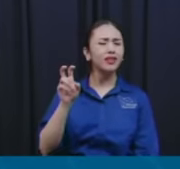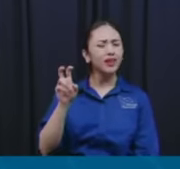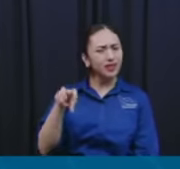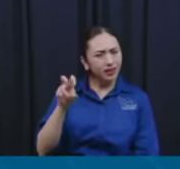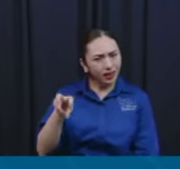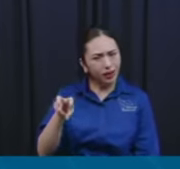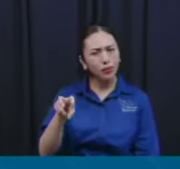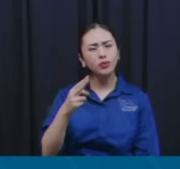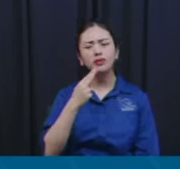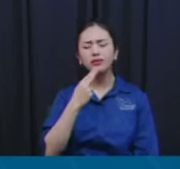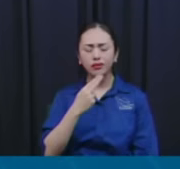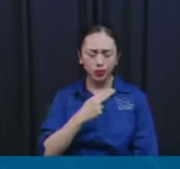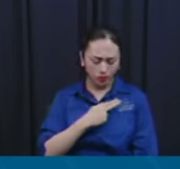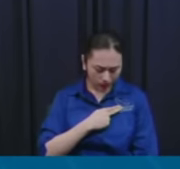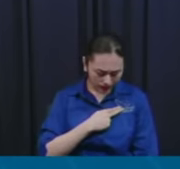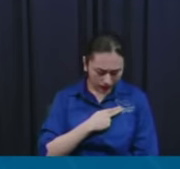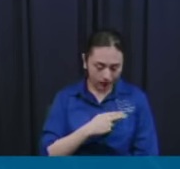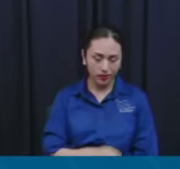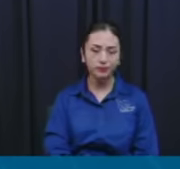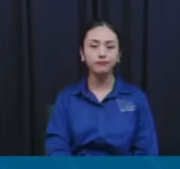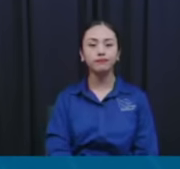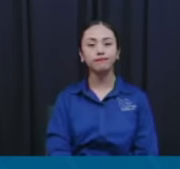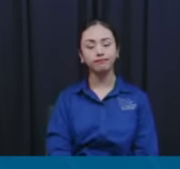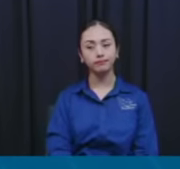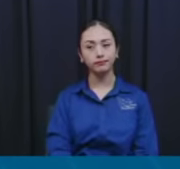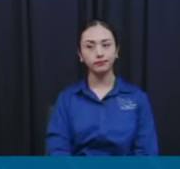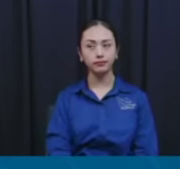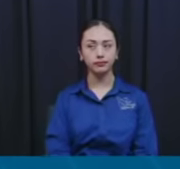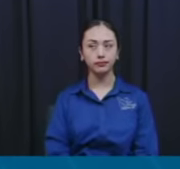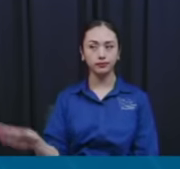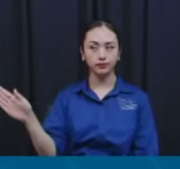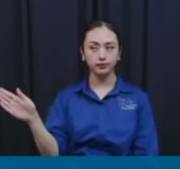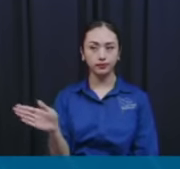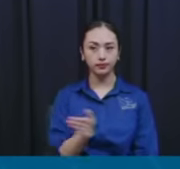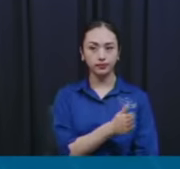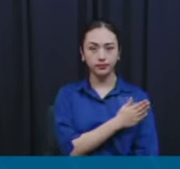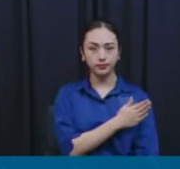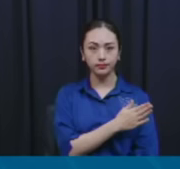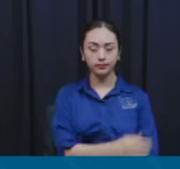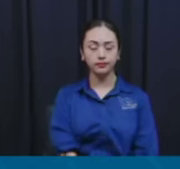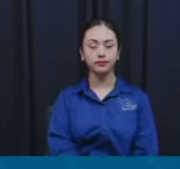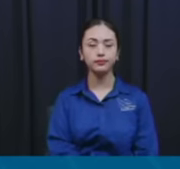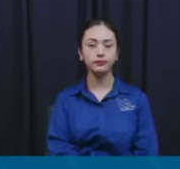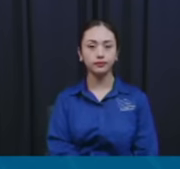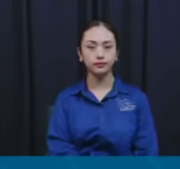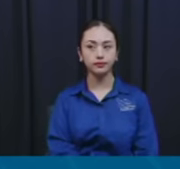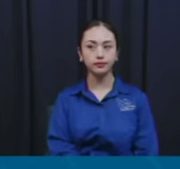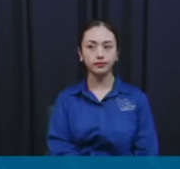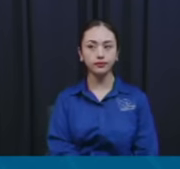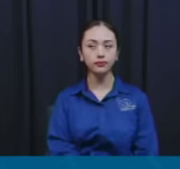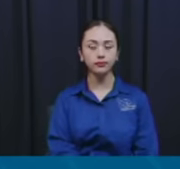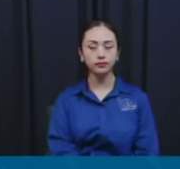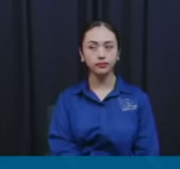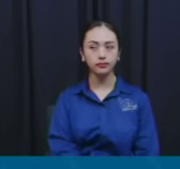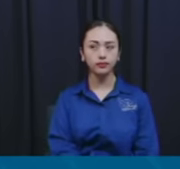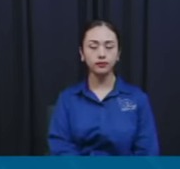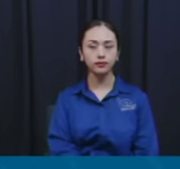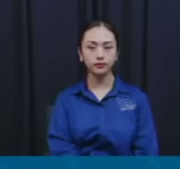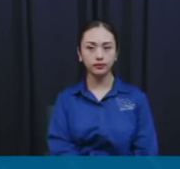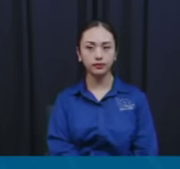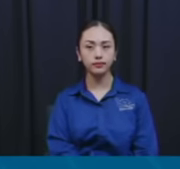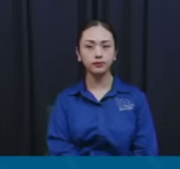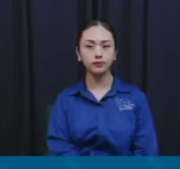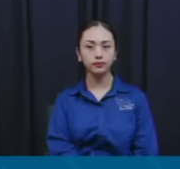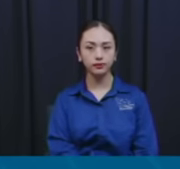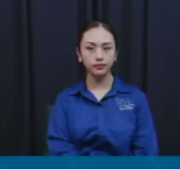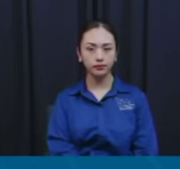Humildes miremos otro ya no se puede porque se terminó el tiempo pero espérenme quiero ver que dijimos que se había